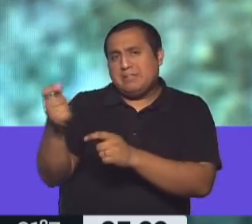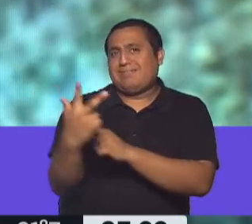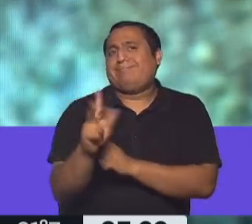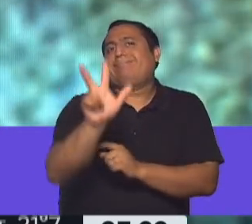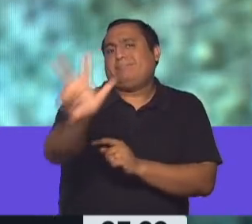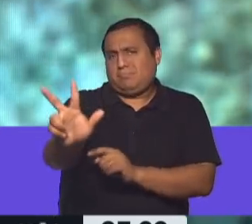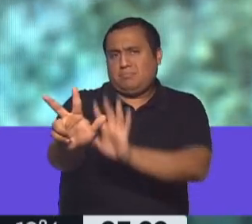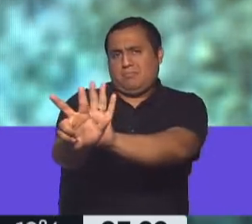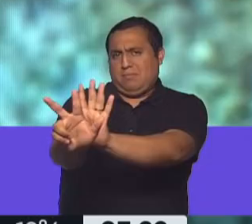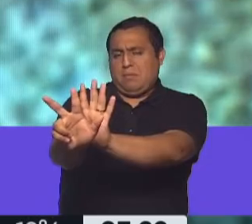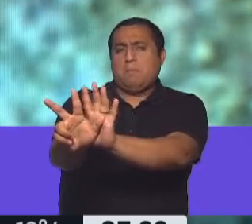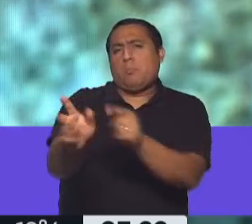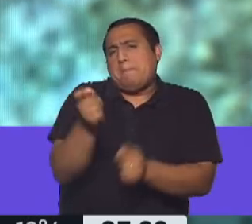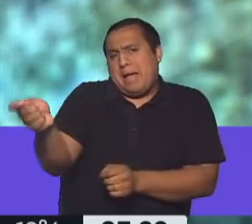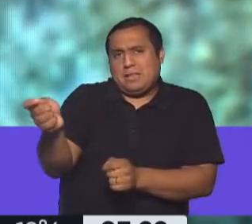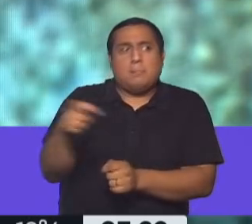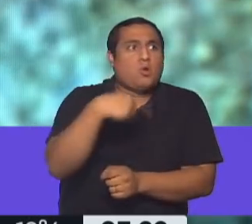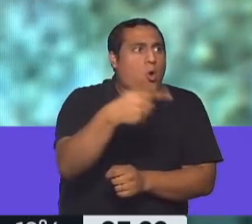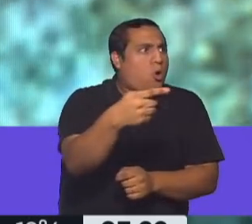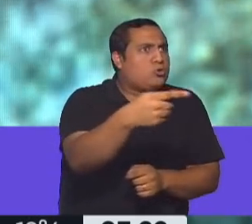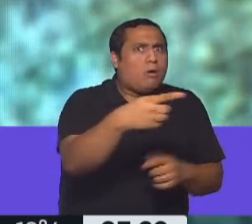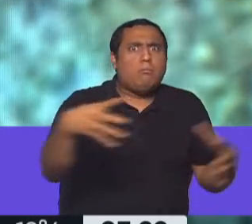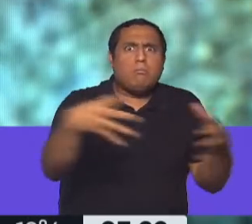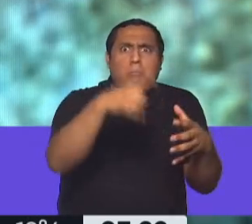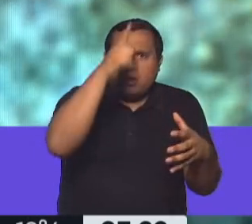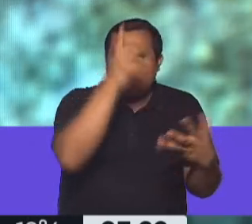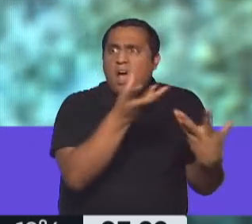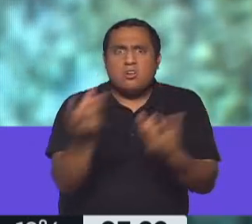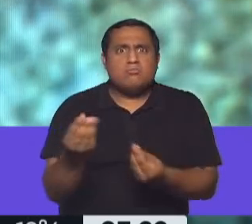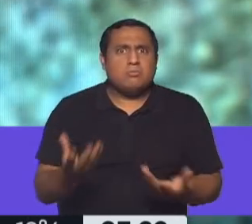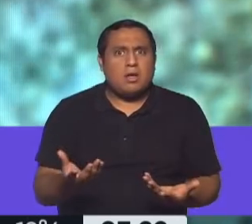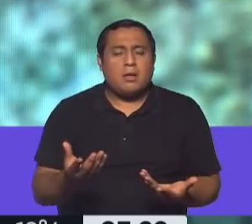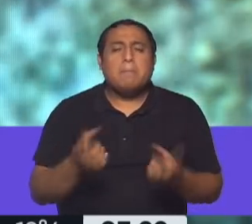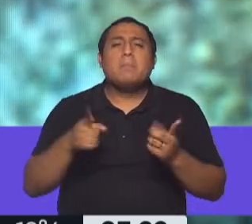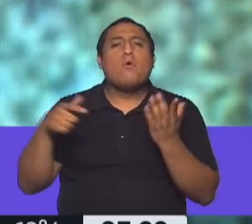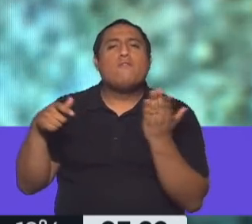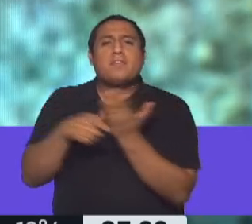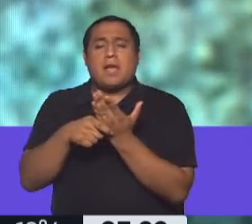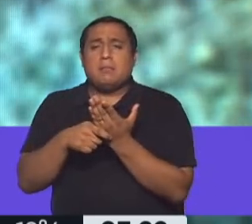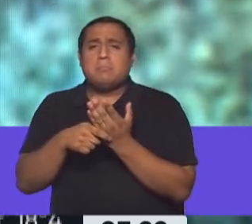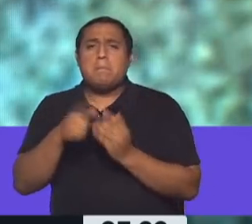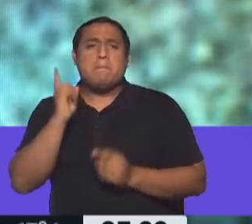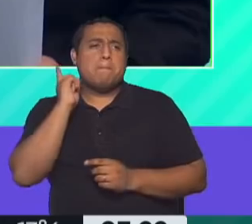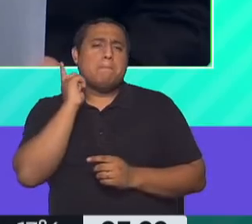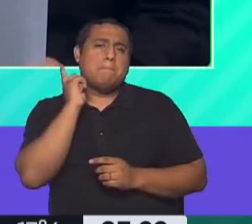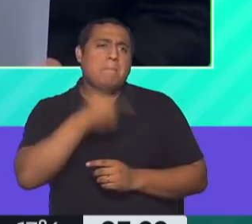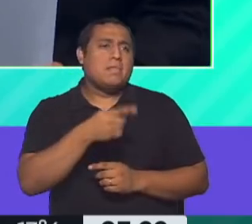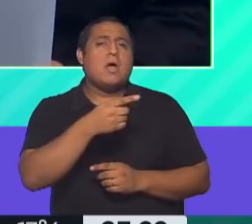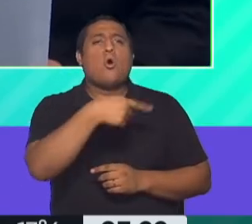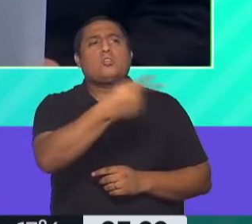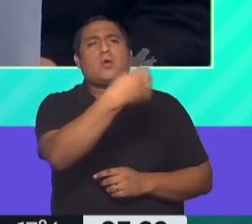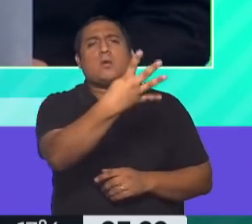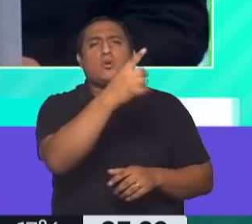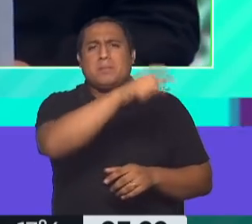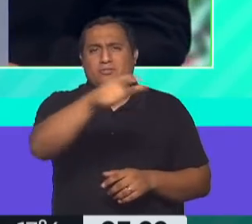el homicidio. Pero en torno a ellos, hay por lo pronto, el fiscal pidió la detención de otras 4 personas que todavía no